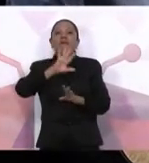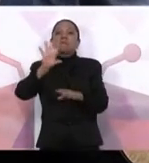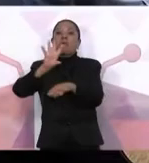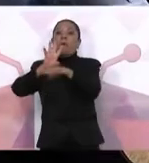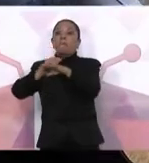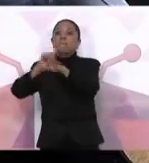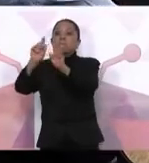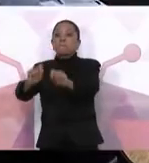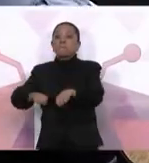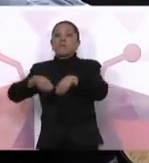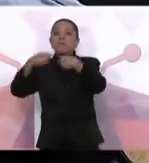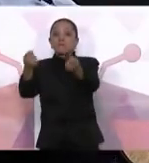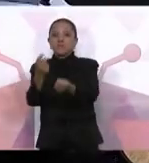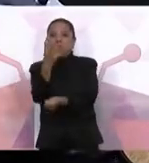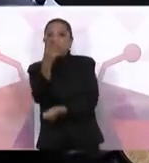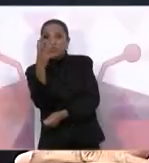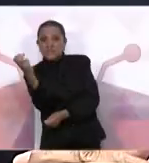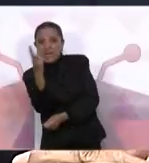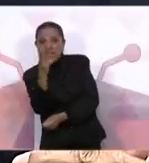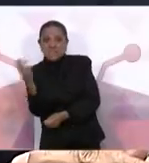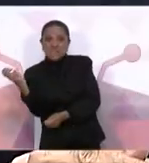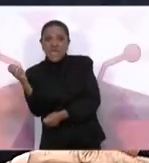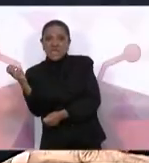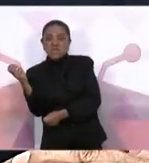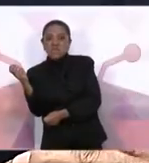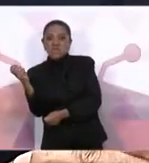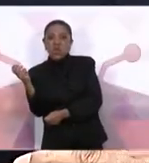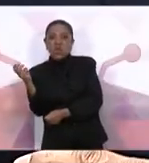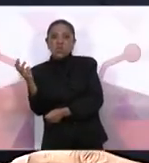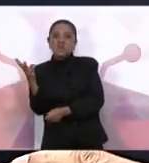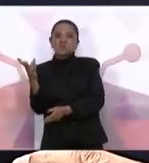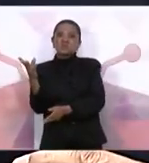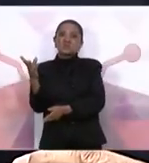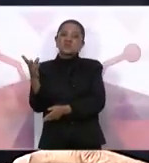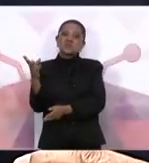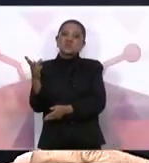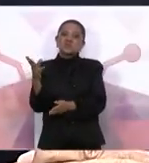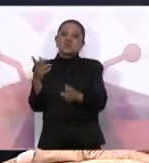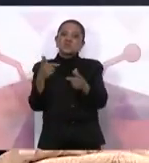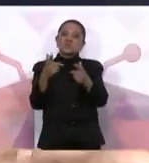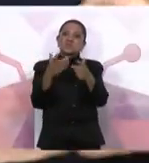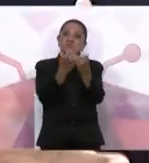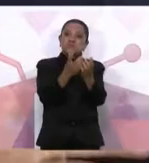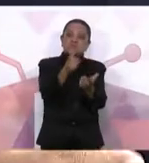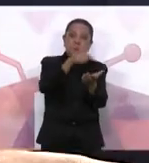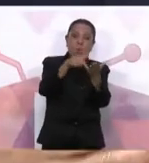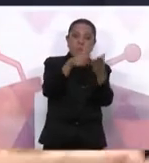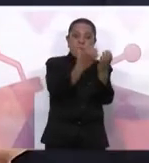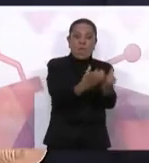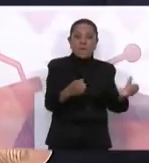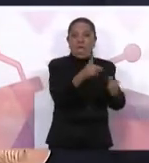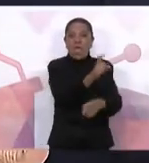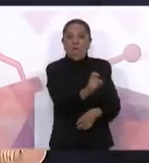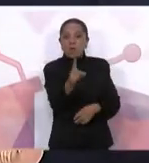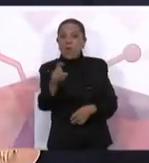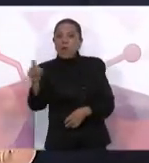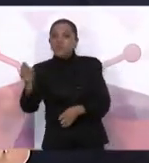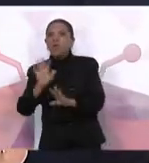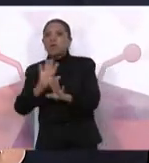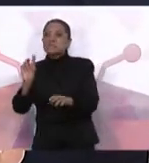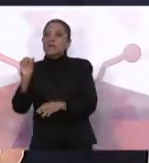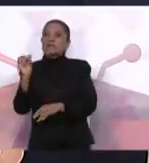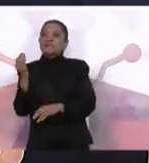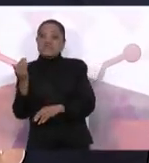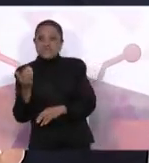de nuestros recursos hídricos en el estado de las cuencas hídricas esto es una política que en cierta medida el